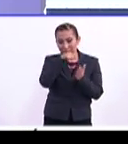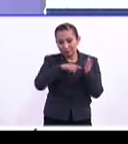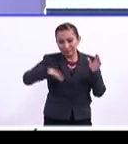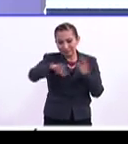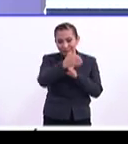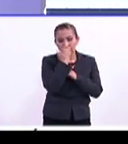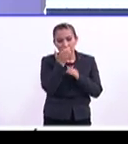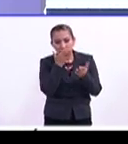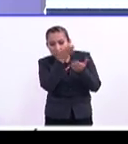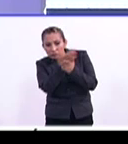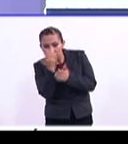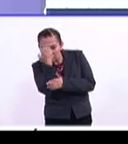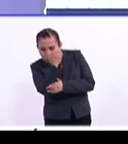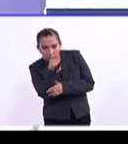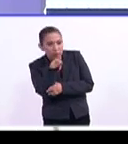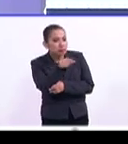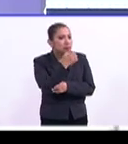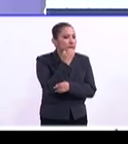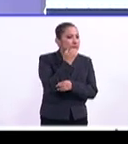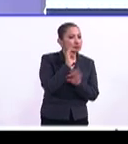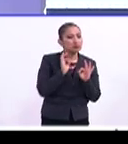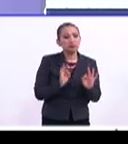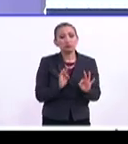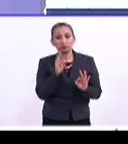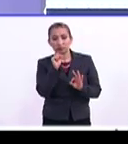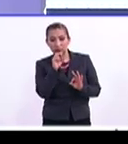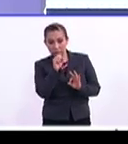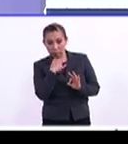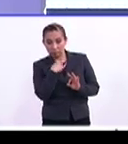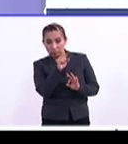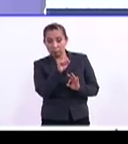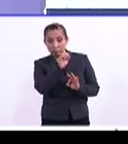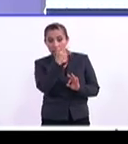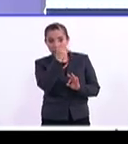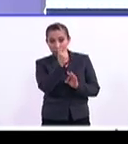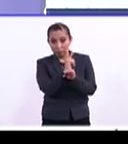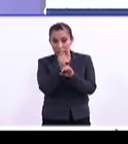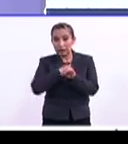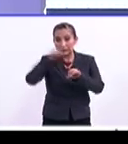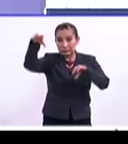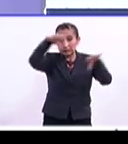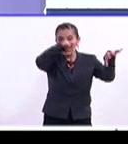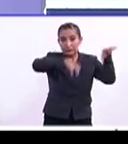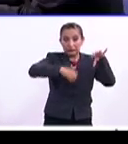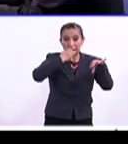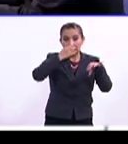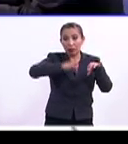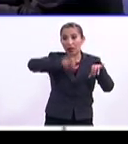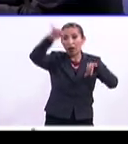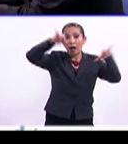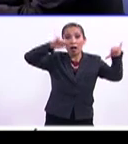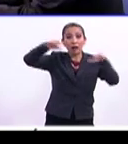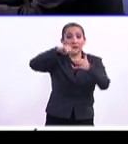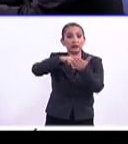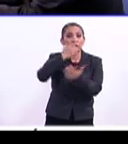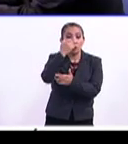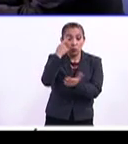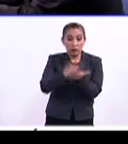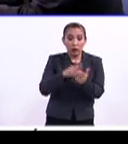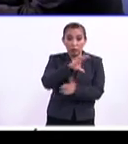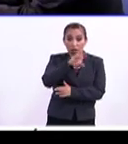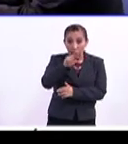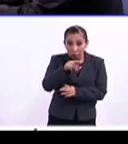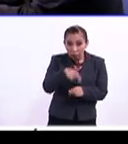instalaciones donde voy a estudiar de la institución que me interesa. En la universidad de estas 124 carreras, hay varias de estas carreras que se imparten en diferentes centros, no solamente en